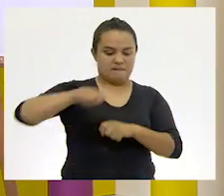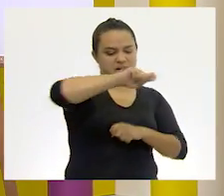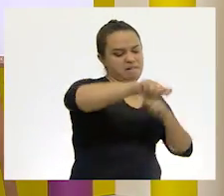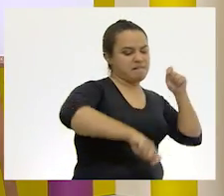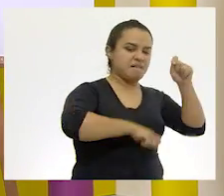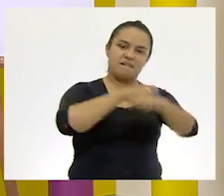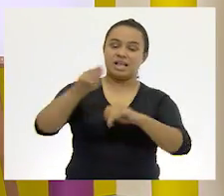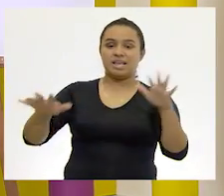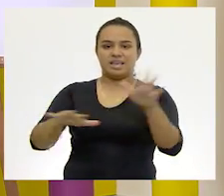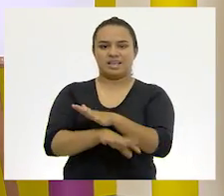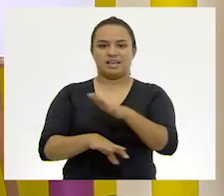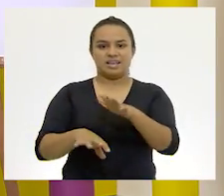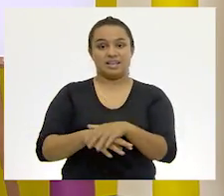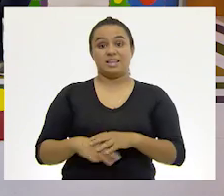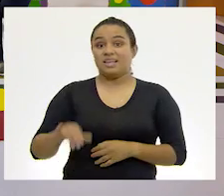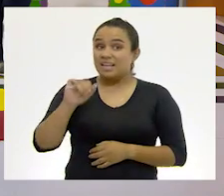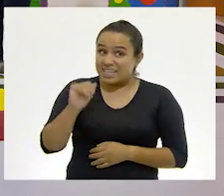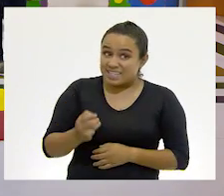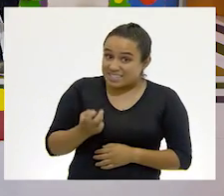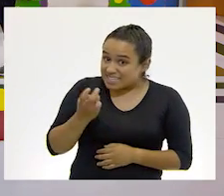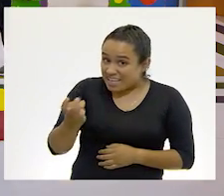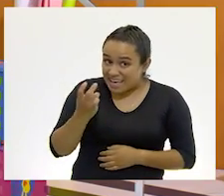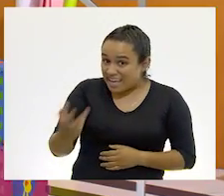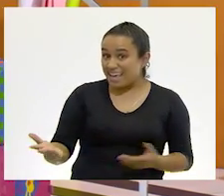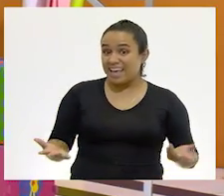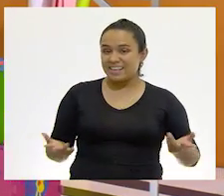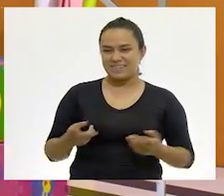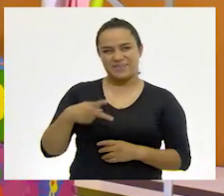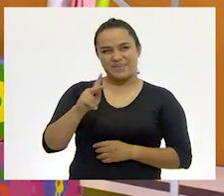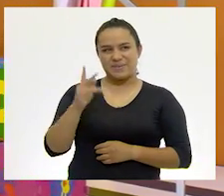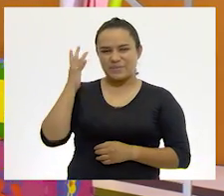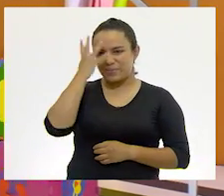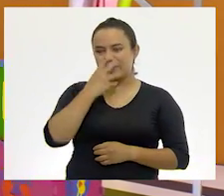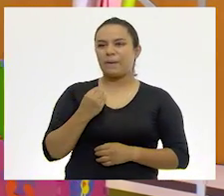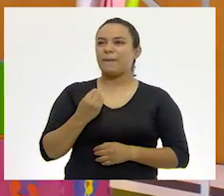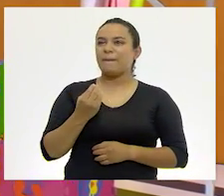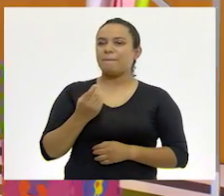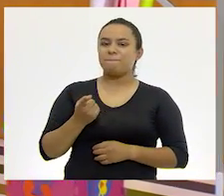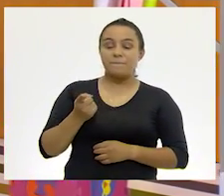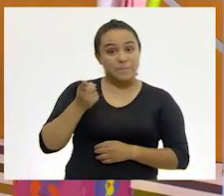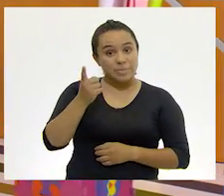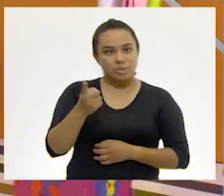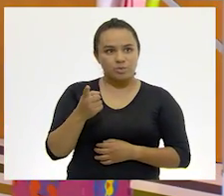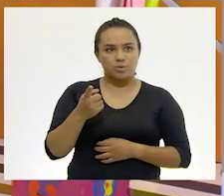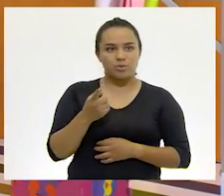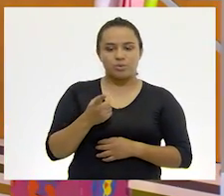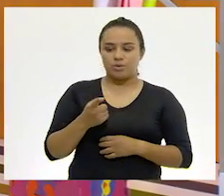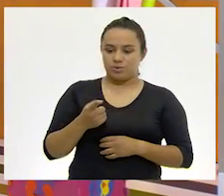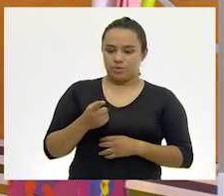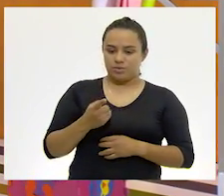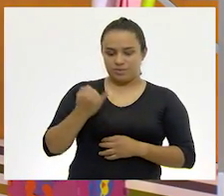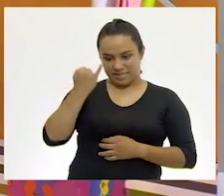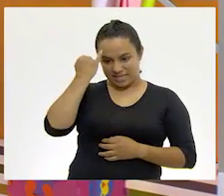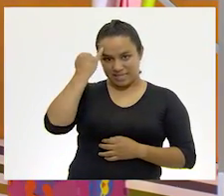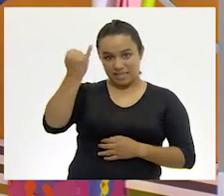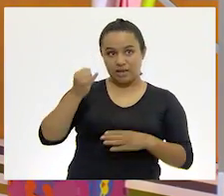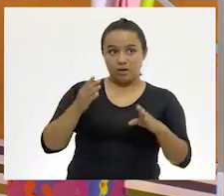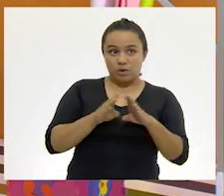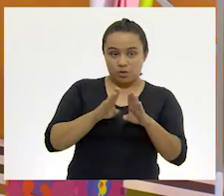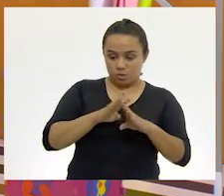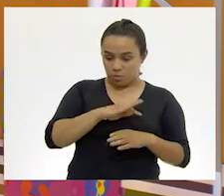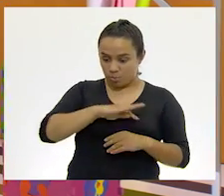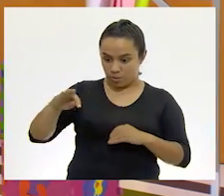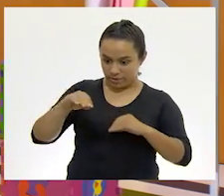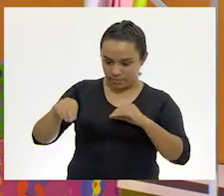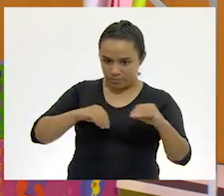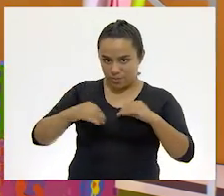otro y así vamos trazando. ¡Claro, claro! Pero qué bonito, qué bonita forma de detonar las posibilidades